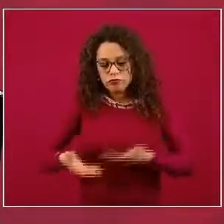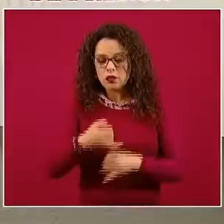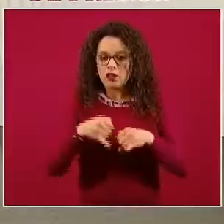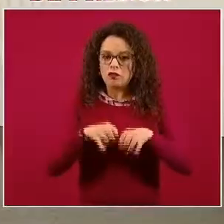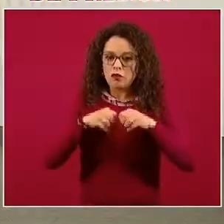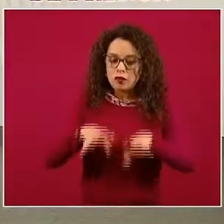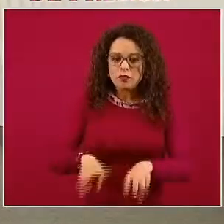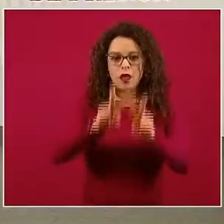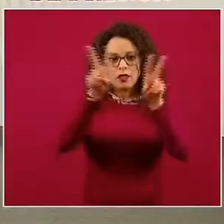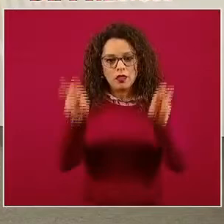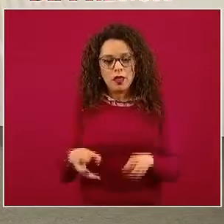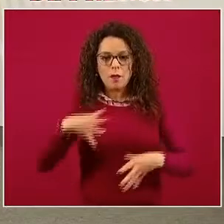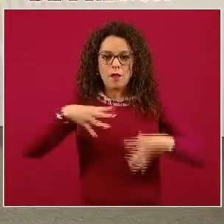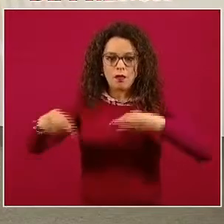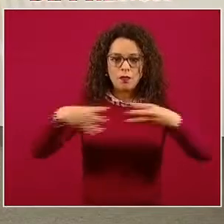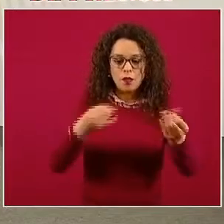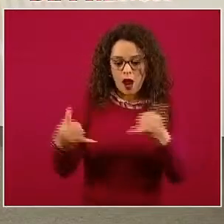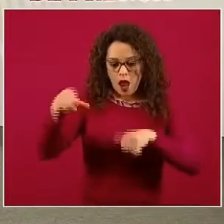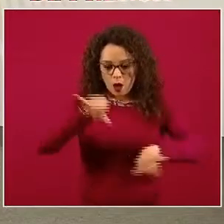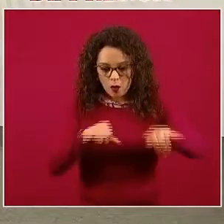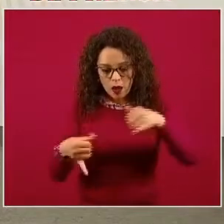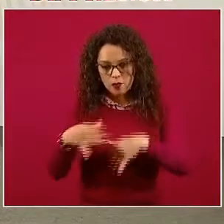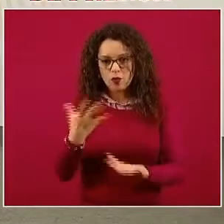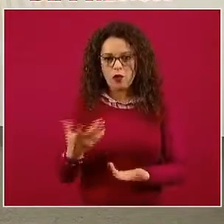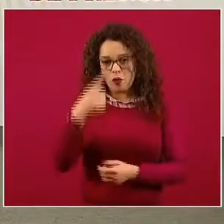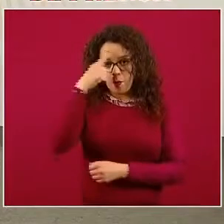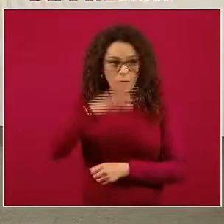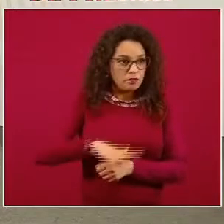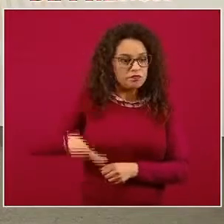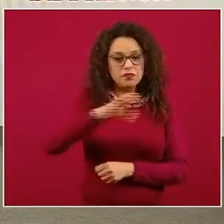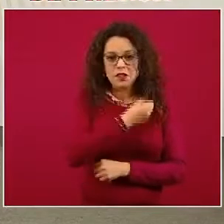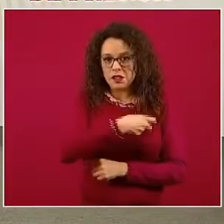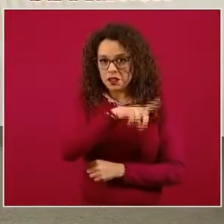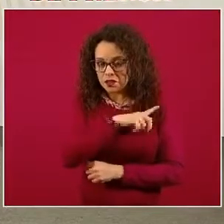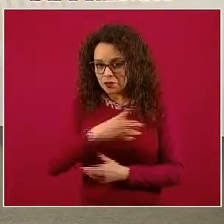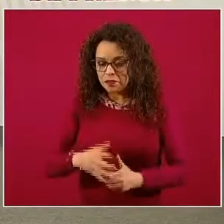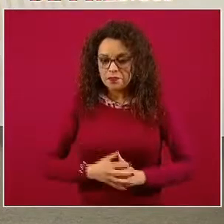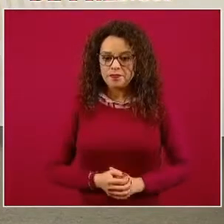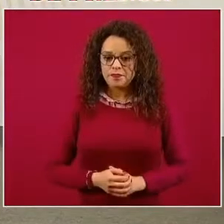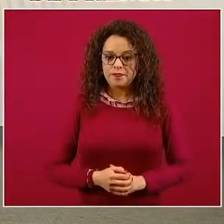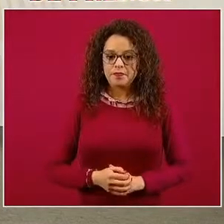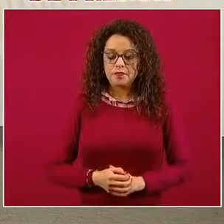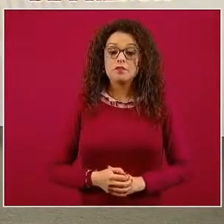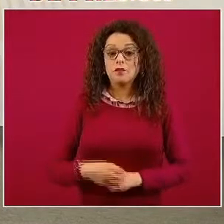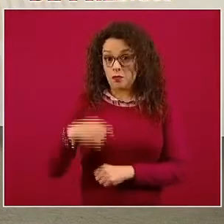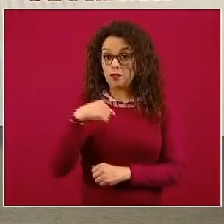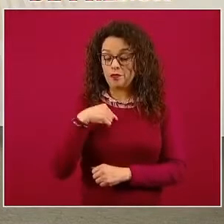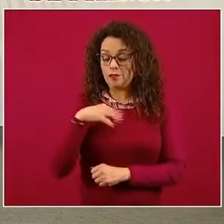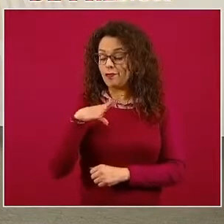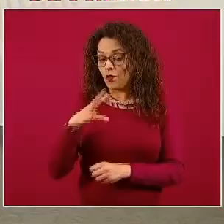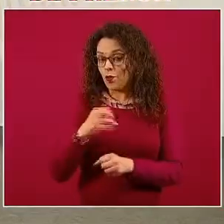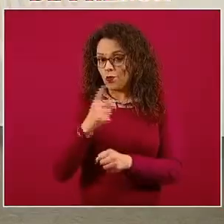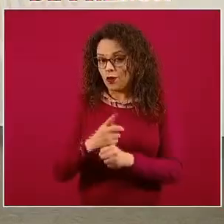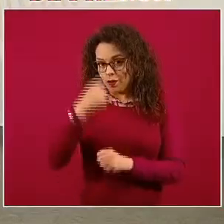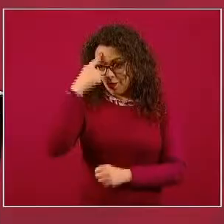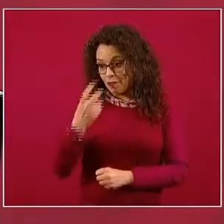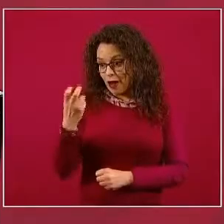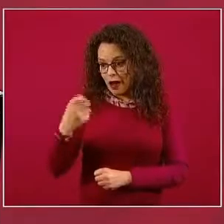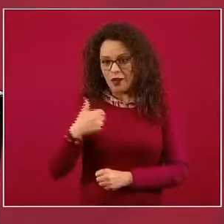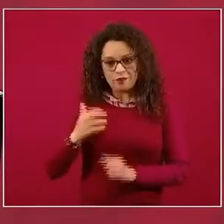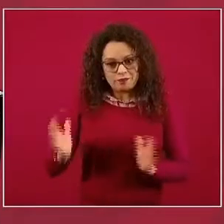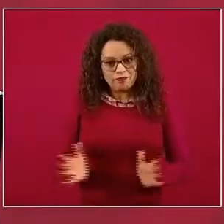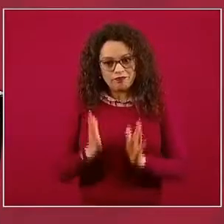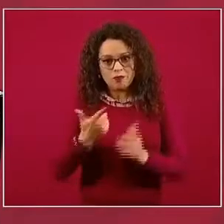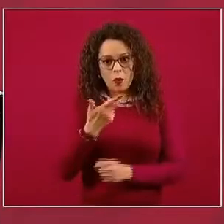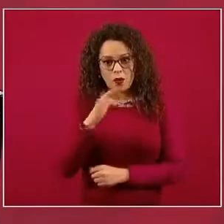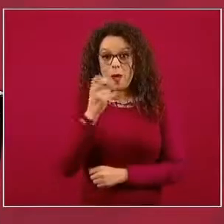epidemiología, laboratorio y salud pública. En su momento tuve el privilegio de participar en impulsar esas guías, las conozco